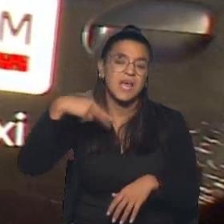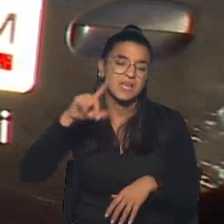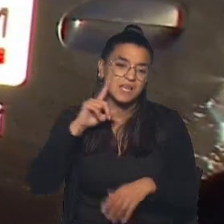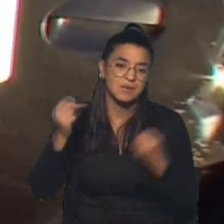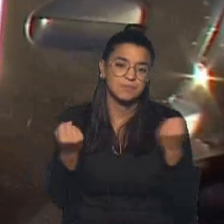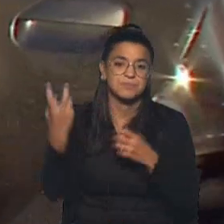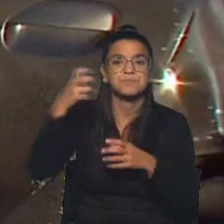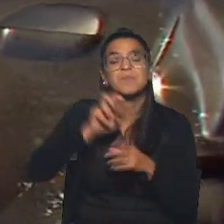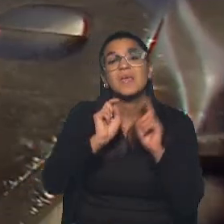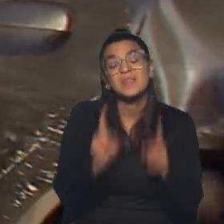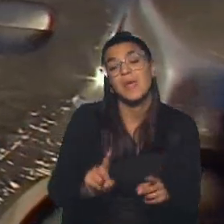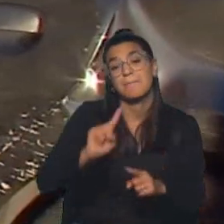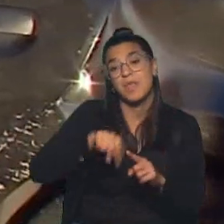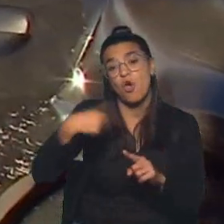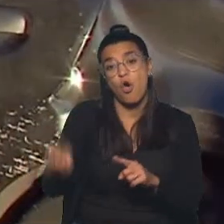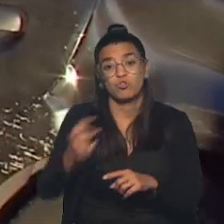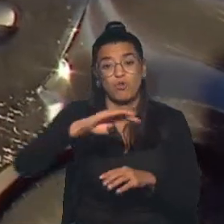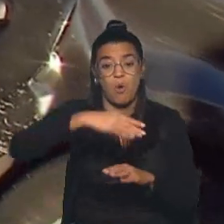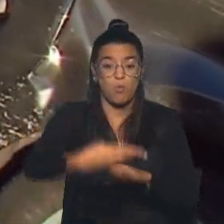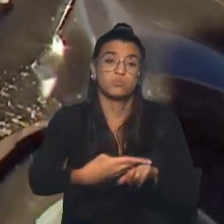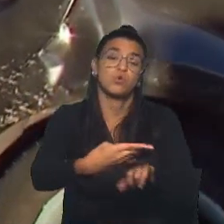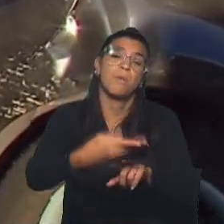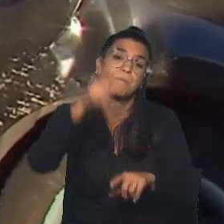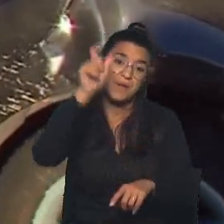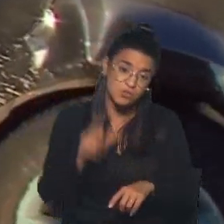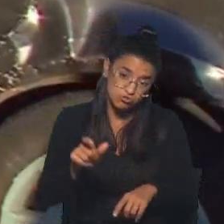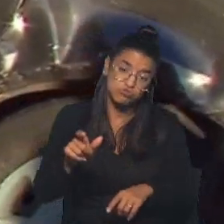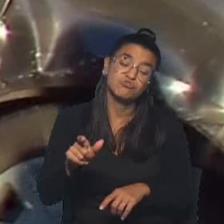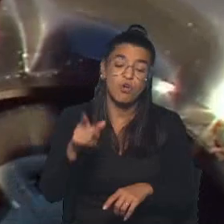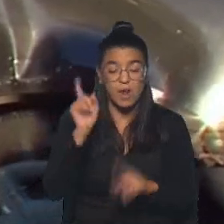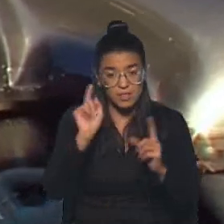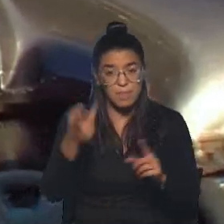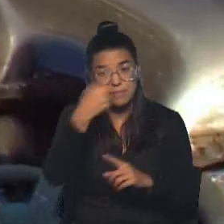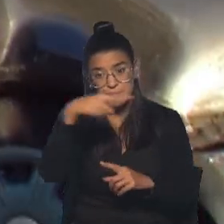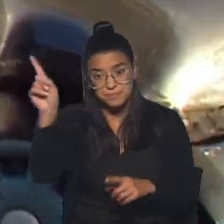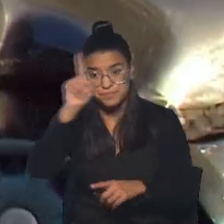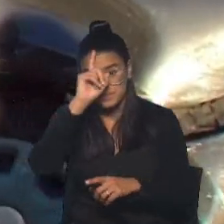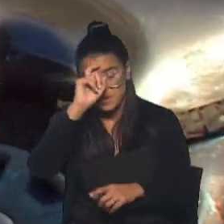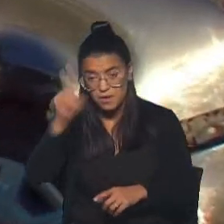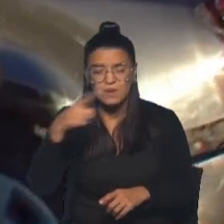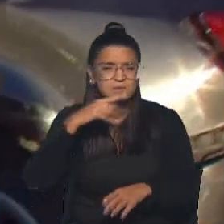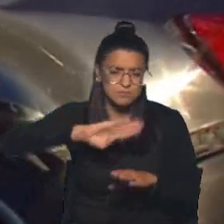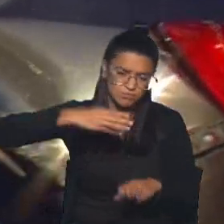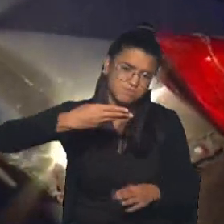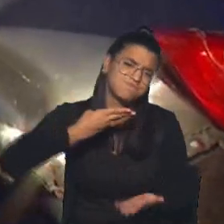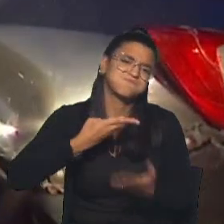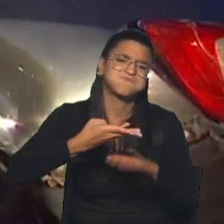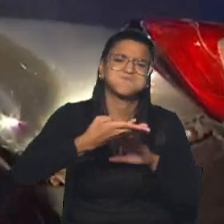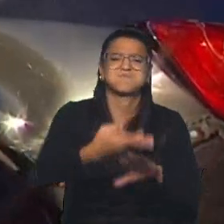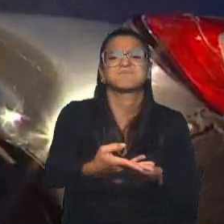vehículo particular que quedó en la otra esquina también muy chocado muy impactado con parte del paragolpe totalmente